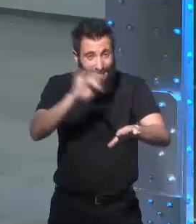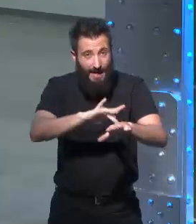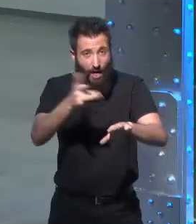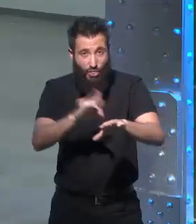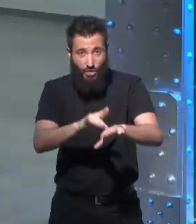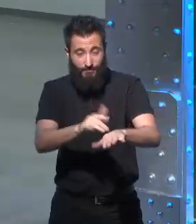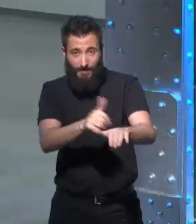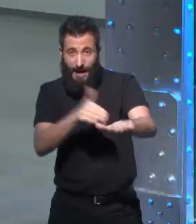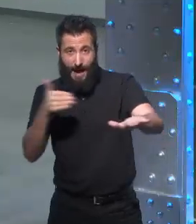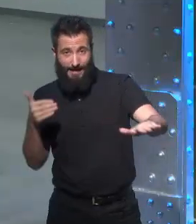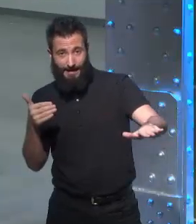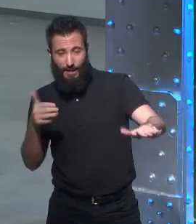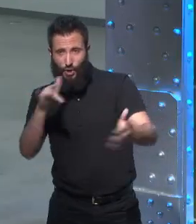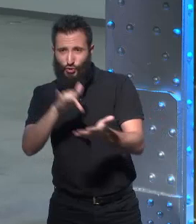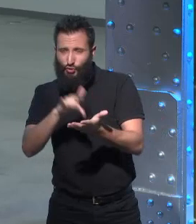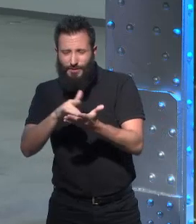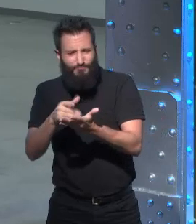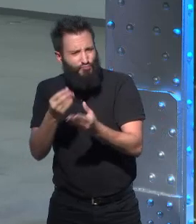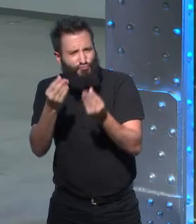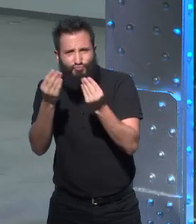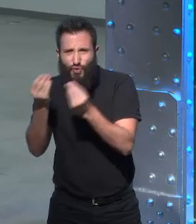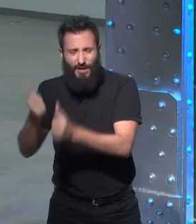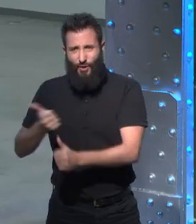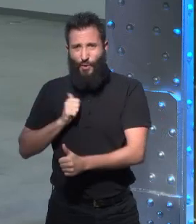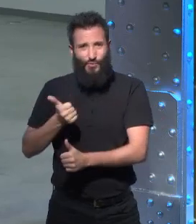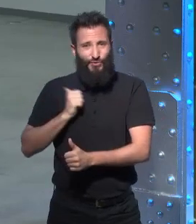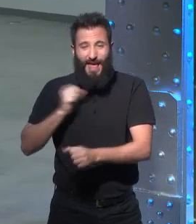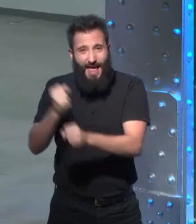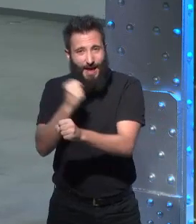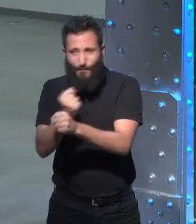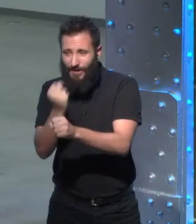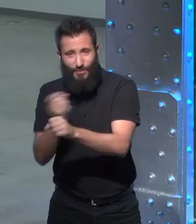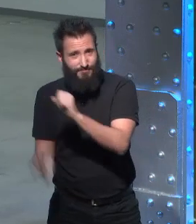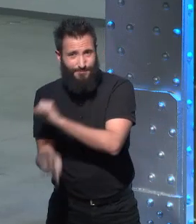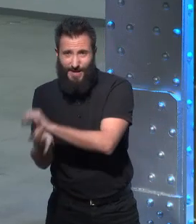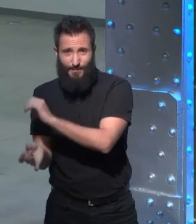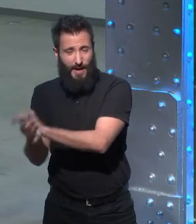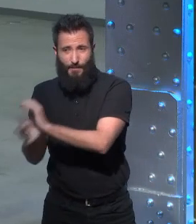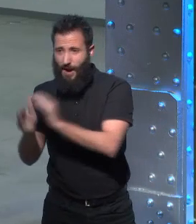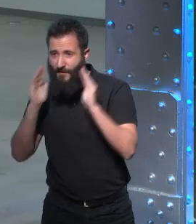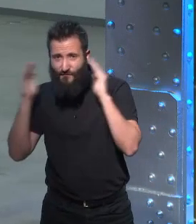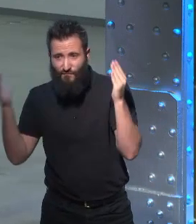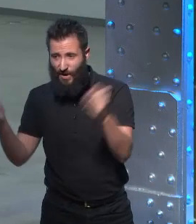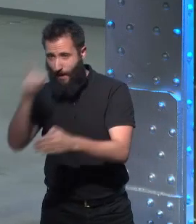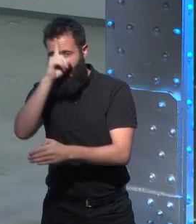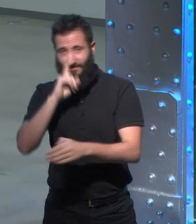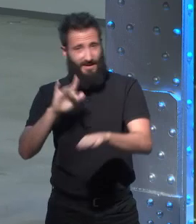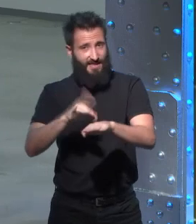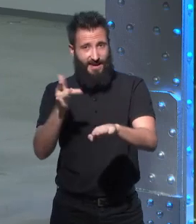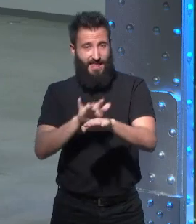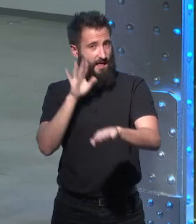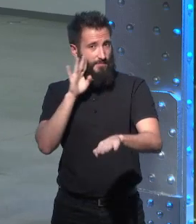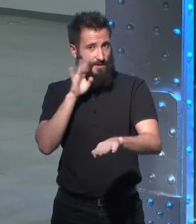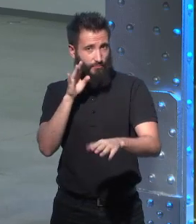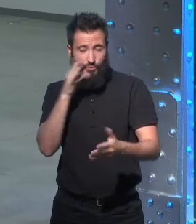digitalización están surgiendo una gran cantidad de oportunidades de empleo dirigidas a esos perfiles digitales,